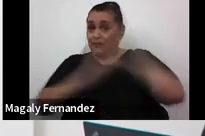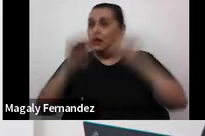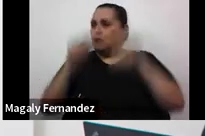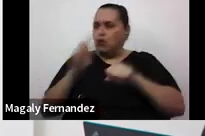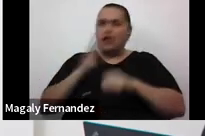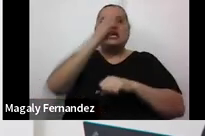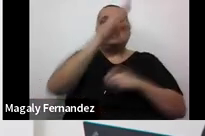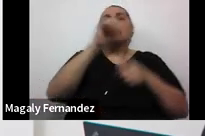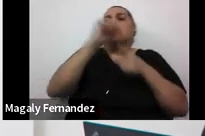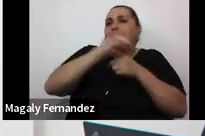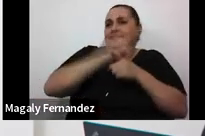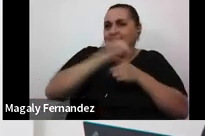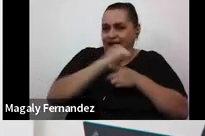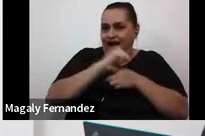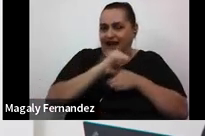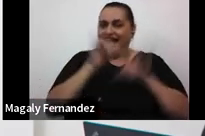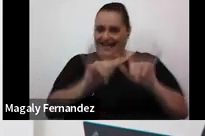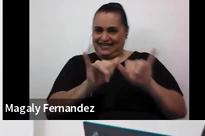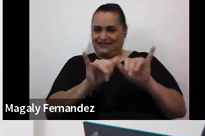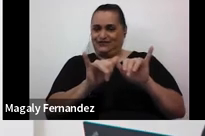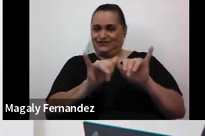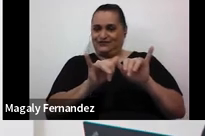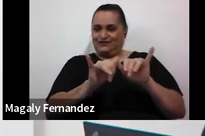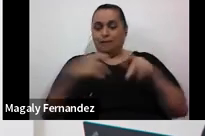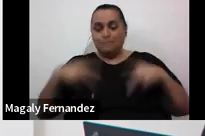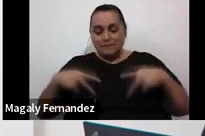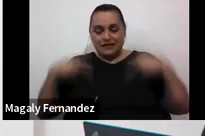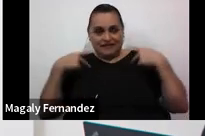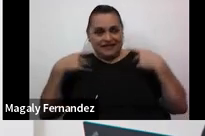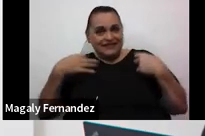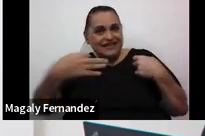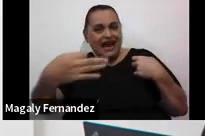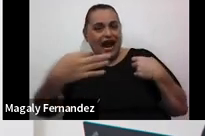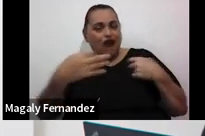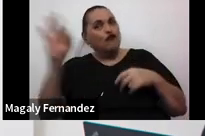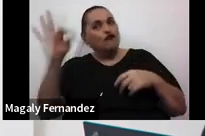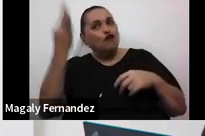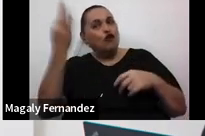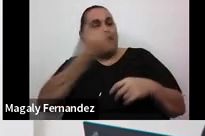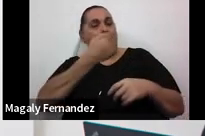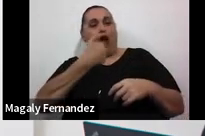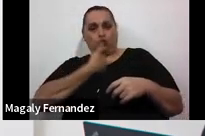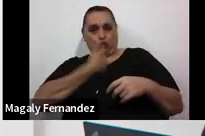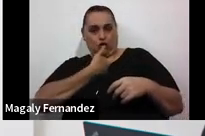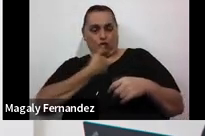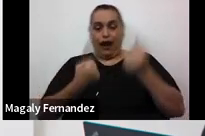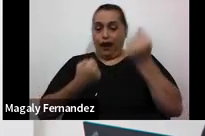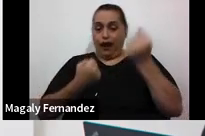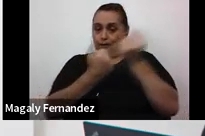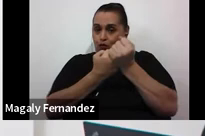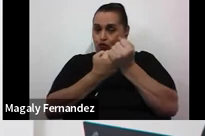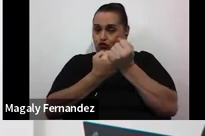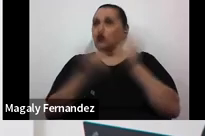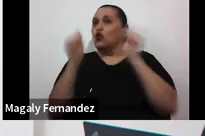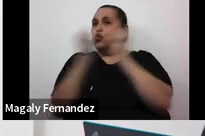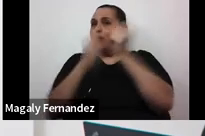a practicar esto el Vivir de manera Autónoma con el apoyo de alguien en la asistencia personal